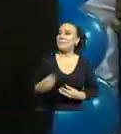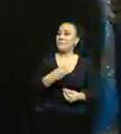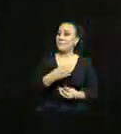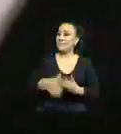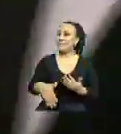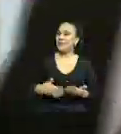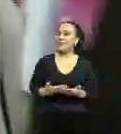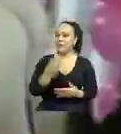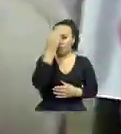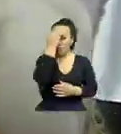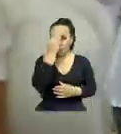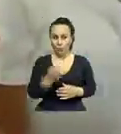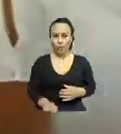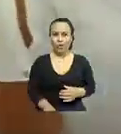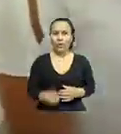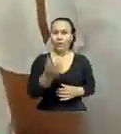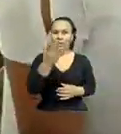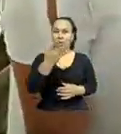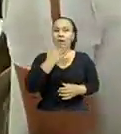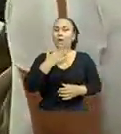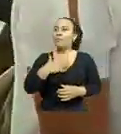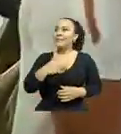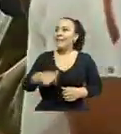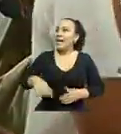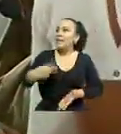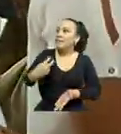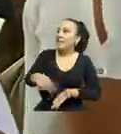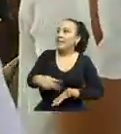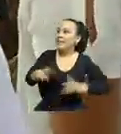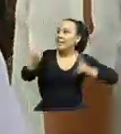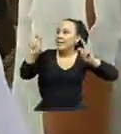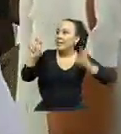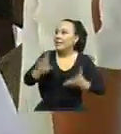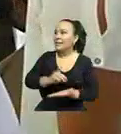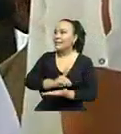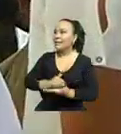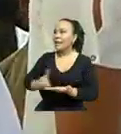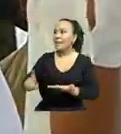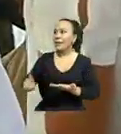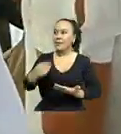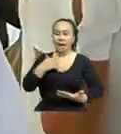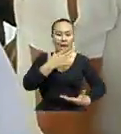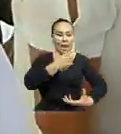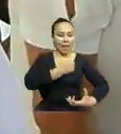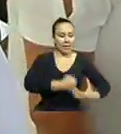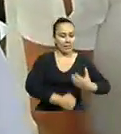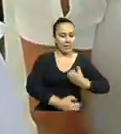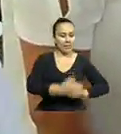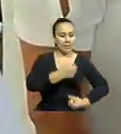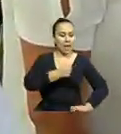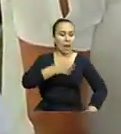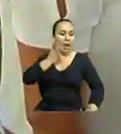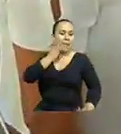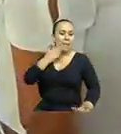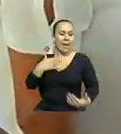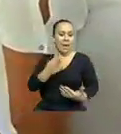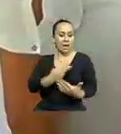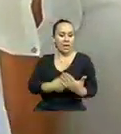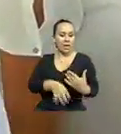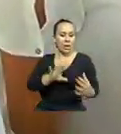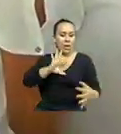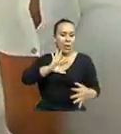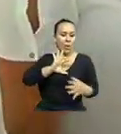Buenos días, estamos de fiesta. Esta es la semana mundial de la lactancia materna. El tema de esta semana